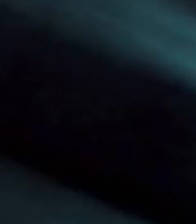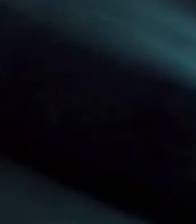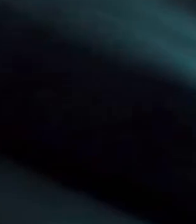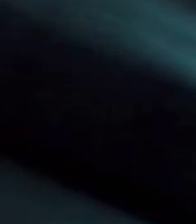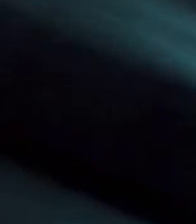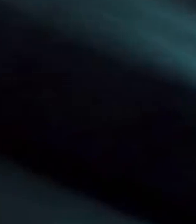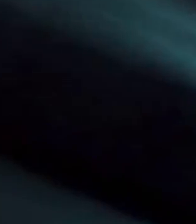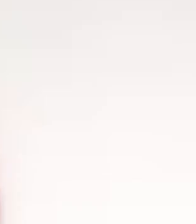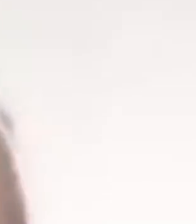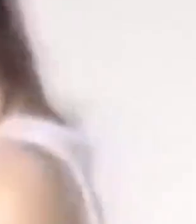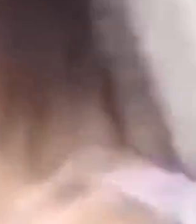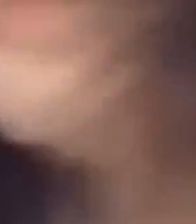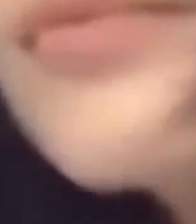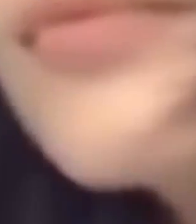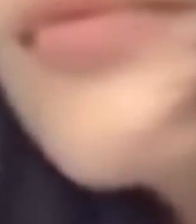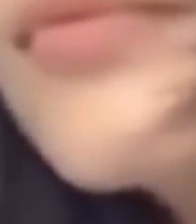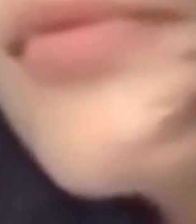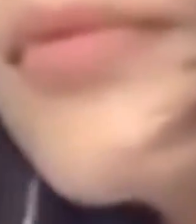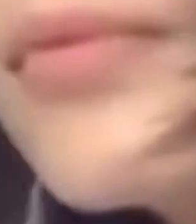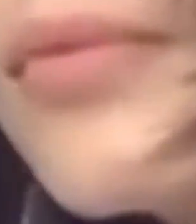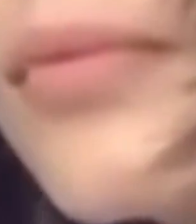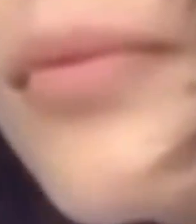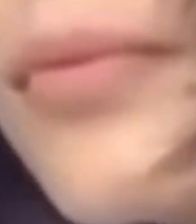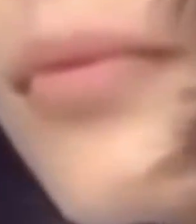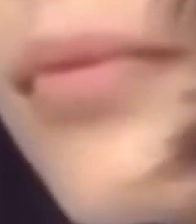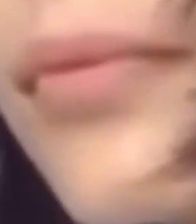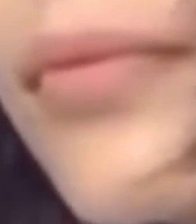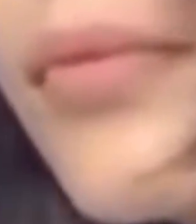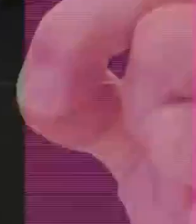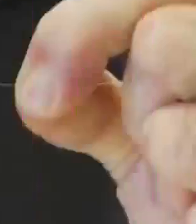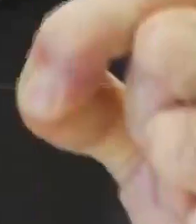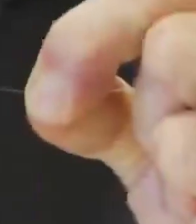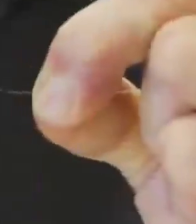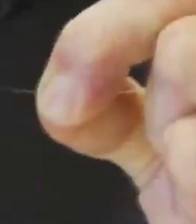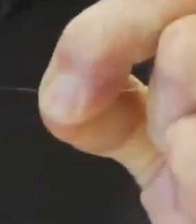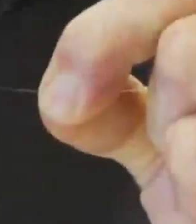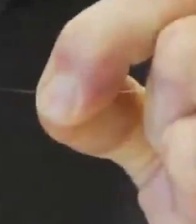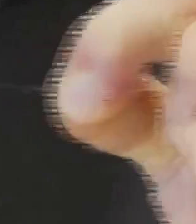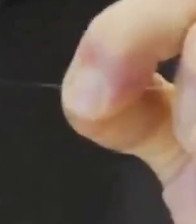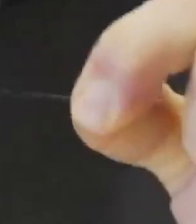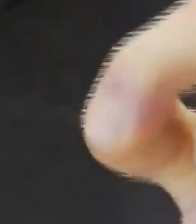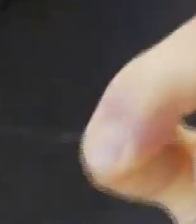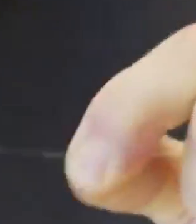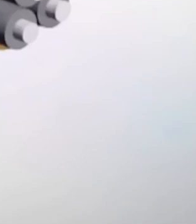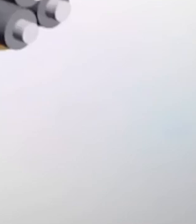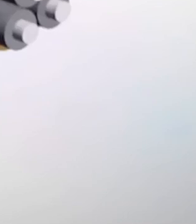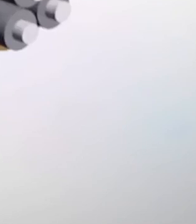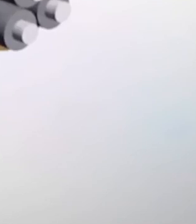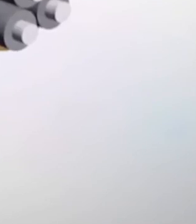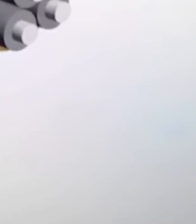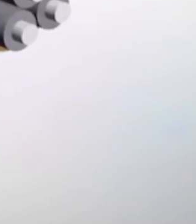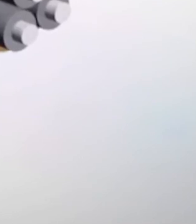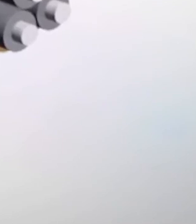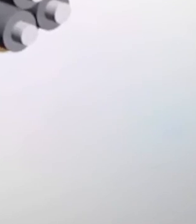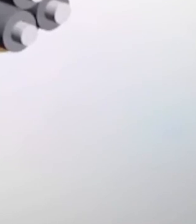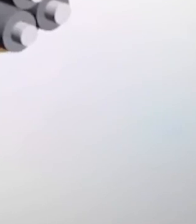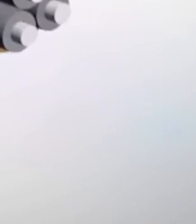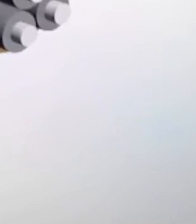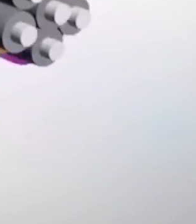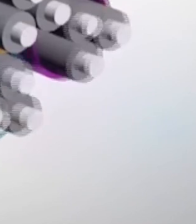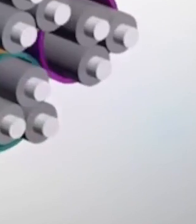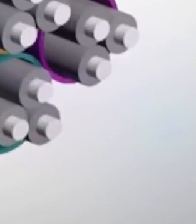fibra óptica es comparable al grosor de un cabello humano? Respuesta sorprendente. Sí, es de 0.1